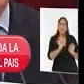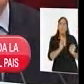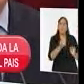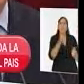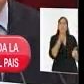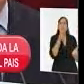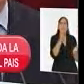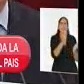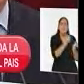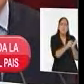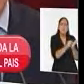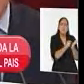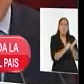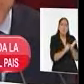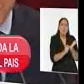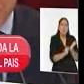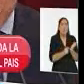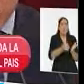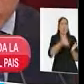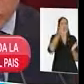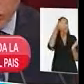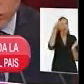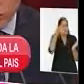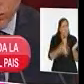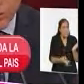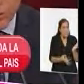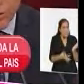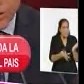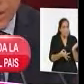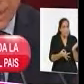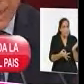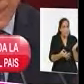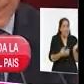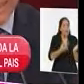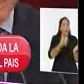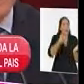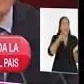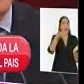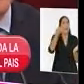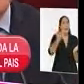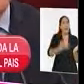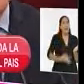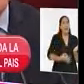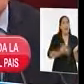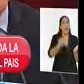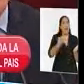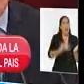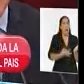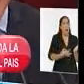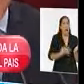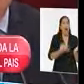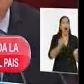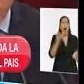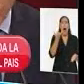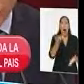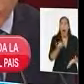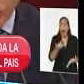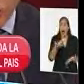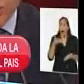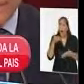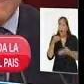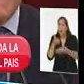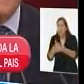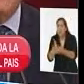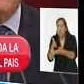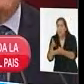que perdieron la elección de medio término no terminaron su mandato. Y vos lo sabés muy bien. Cuando el peronismo ve sangre, es un tiburón,